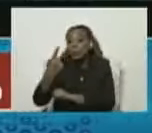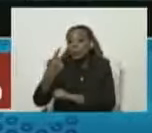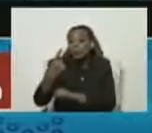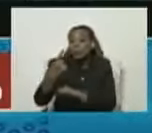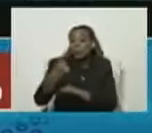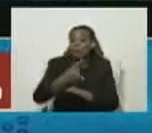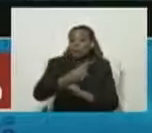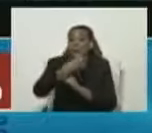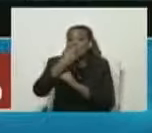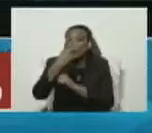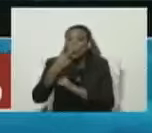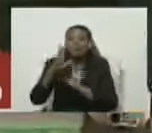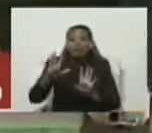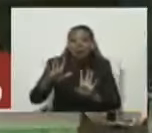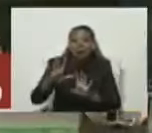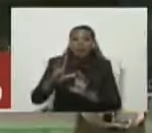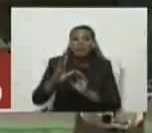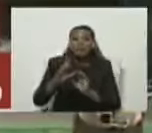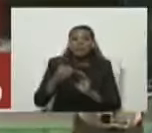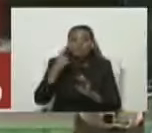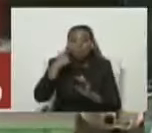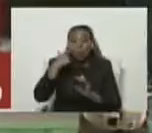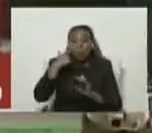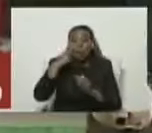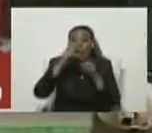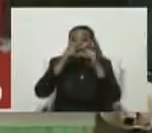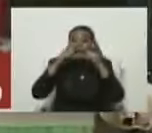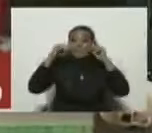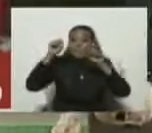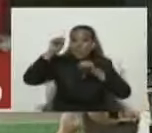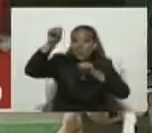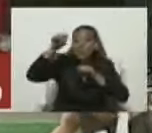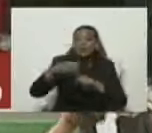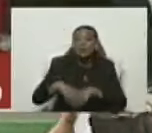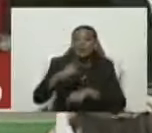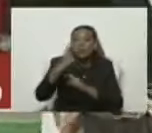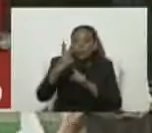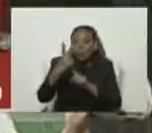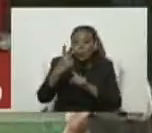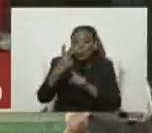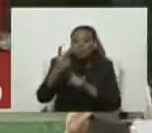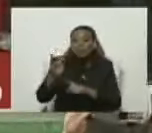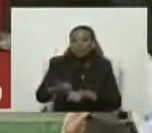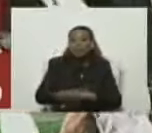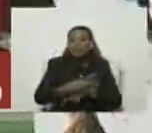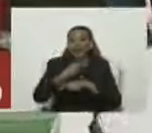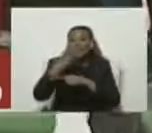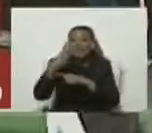A la una, me voy volando. Super bigote llegó. A las dos.